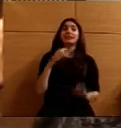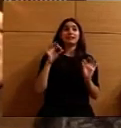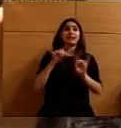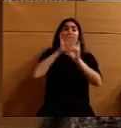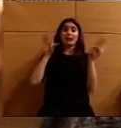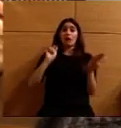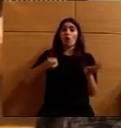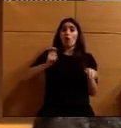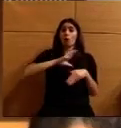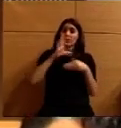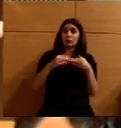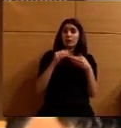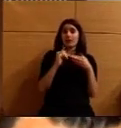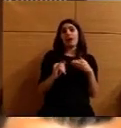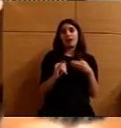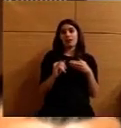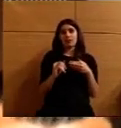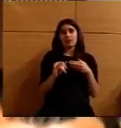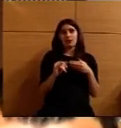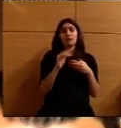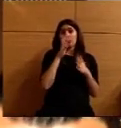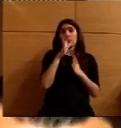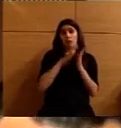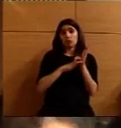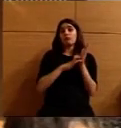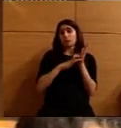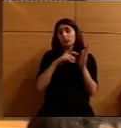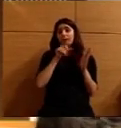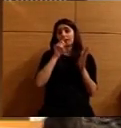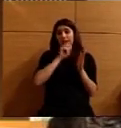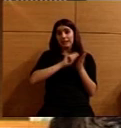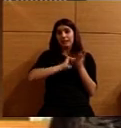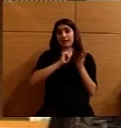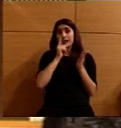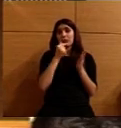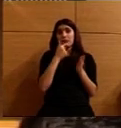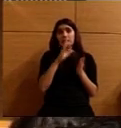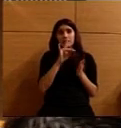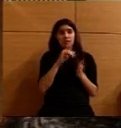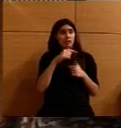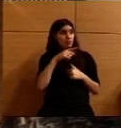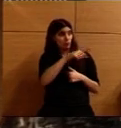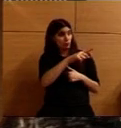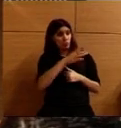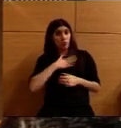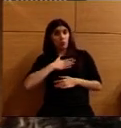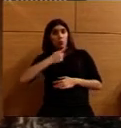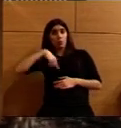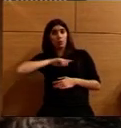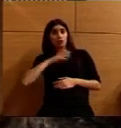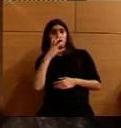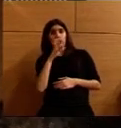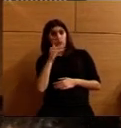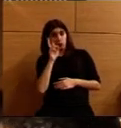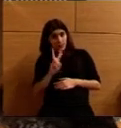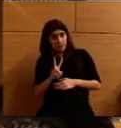hay jurisprudencia, como bien recoge el secretario de la corporación, ¿usted se ha leído nuestro